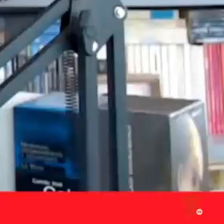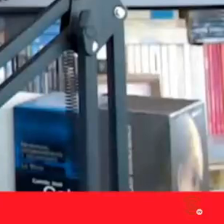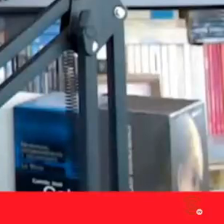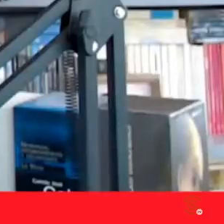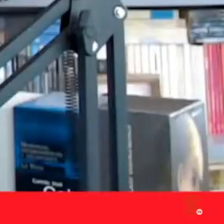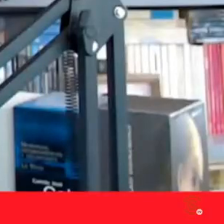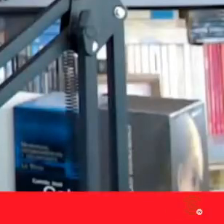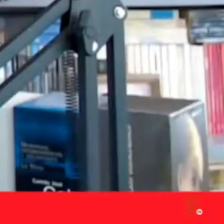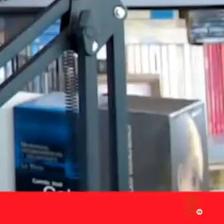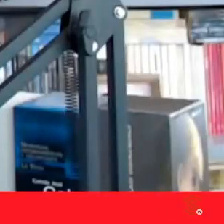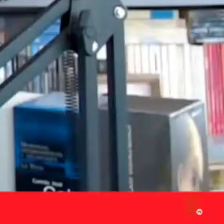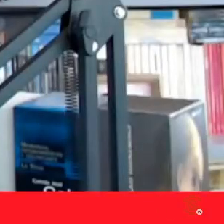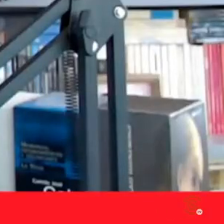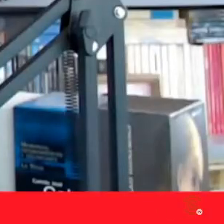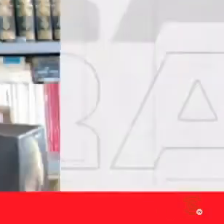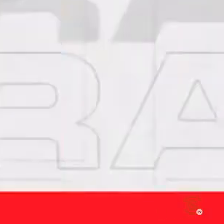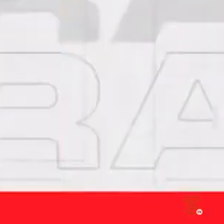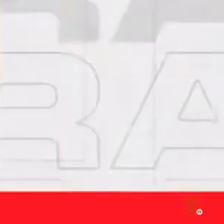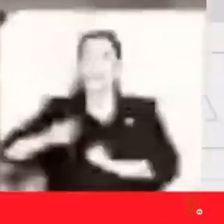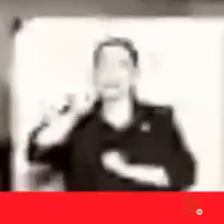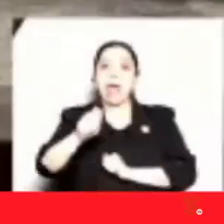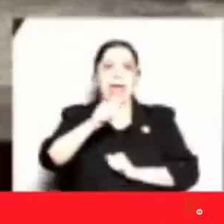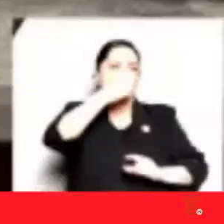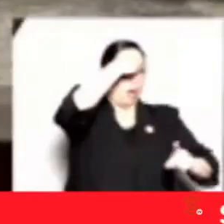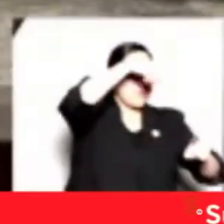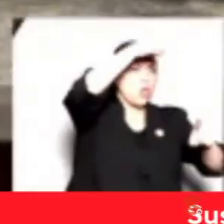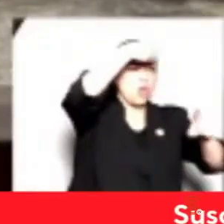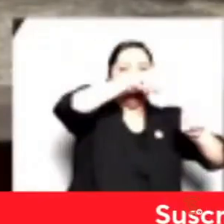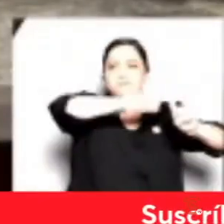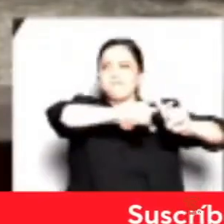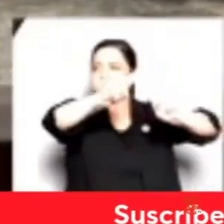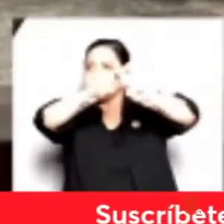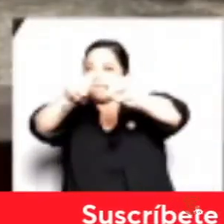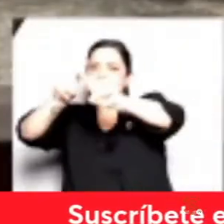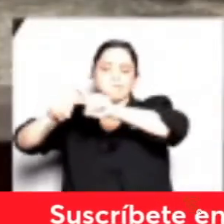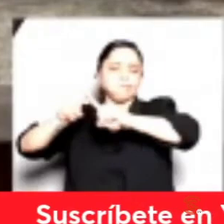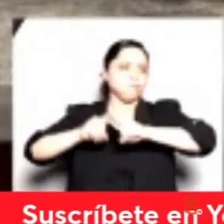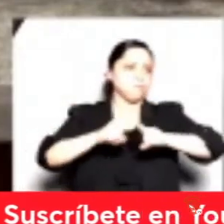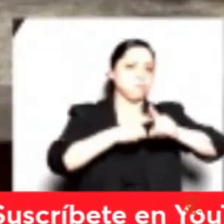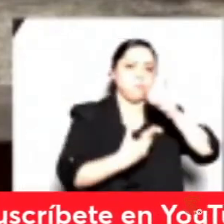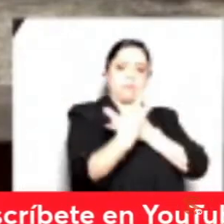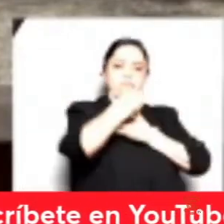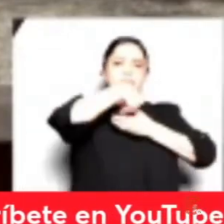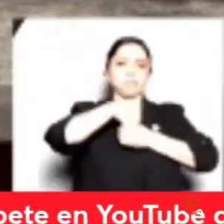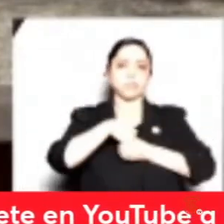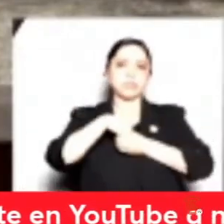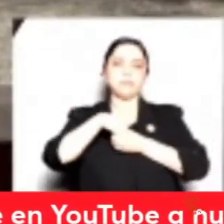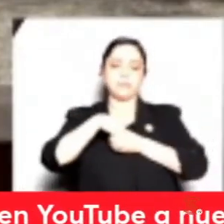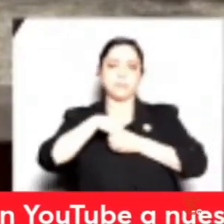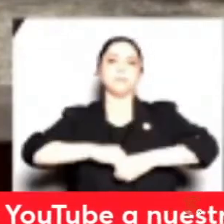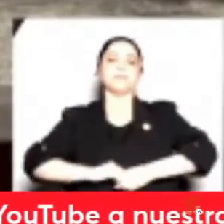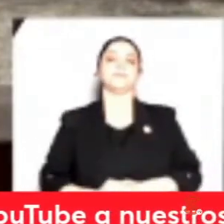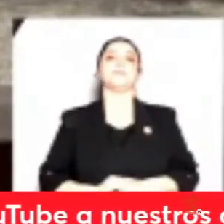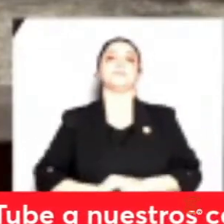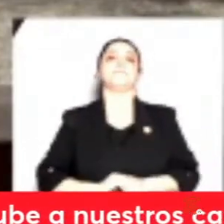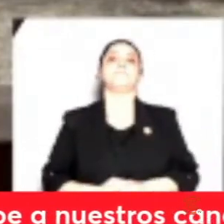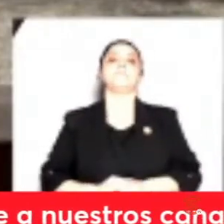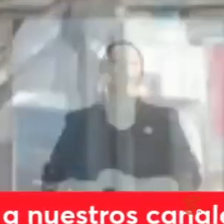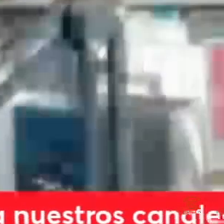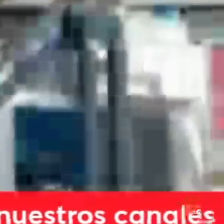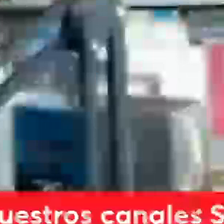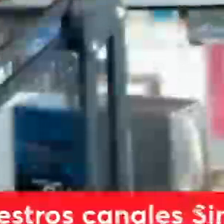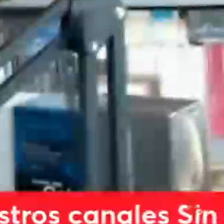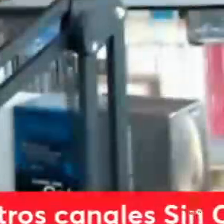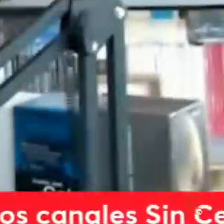pues ha revisado los currículums, sino la trayectoria. Está Ana Francis Moore, por ejemplo, va a la Secretaría